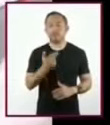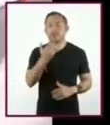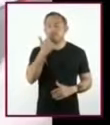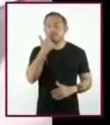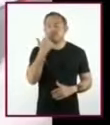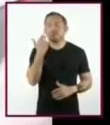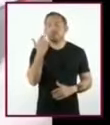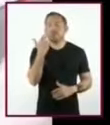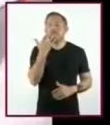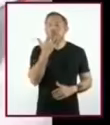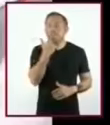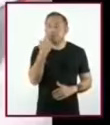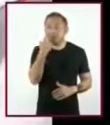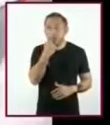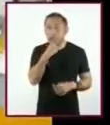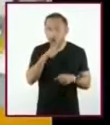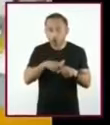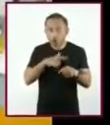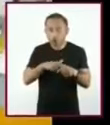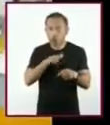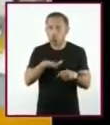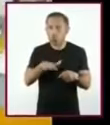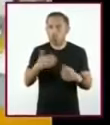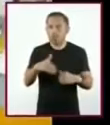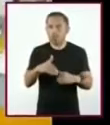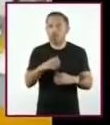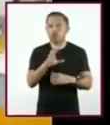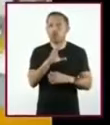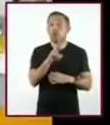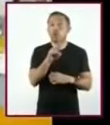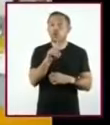Súper vivo, combinación entre crudo y cocido.